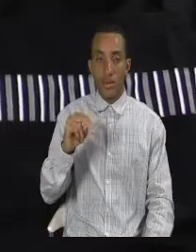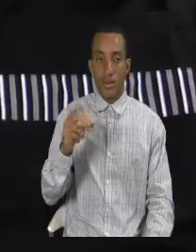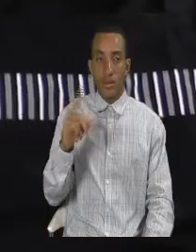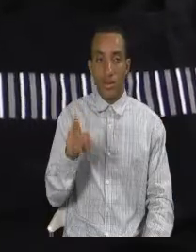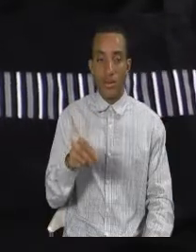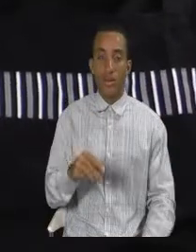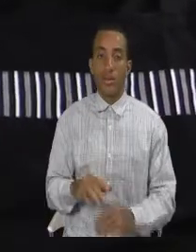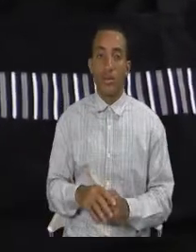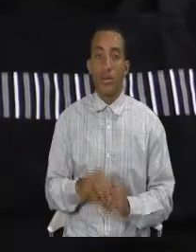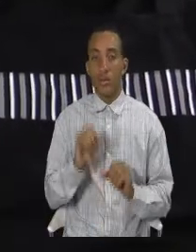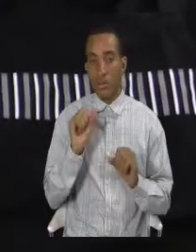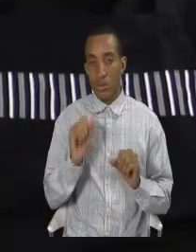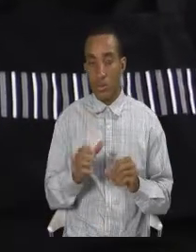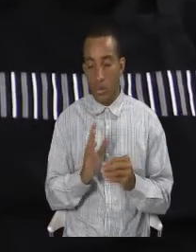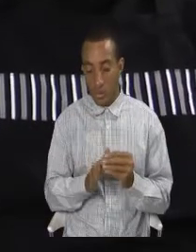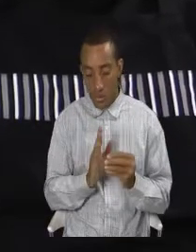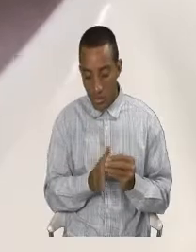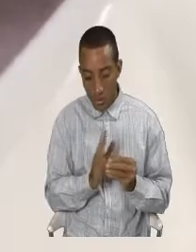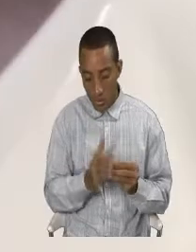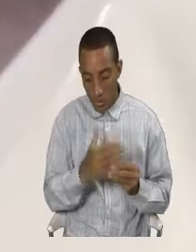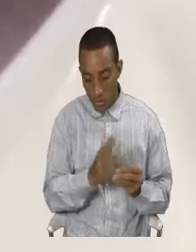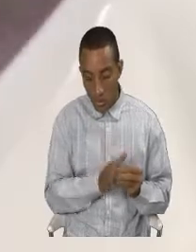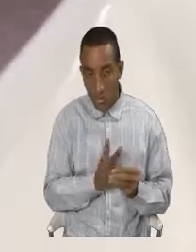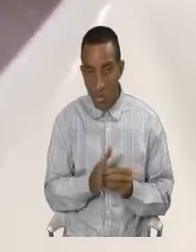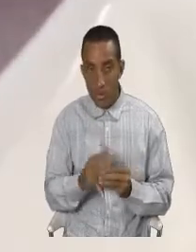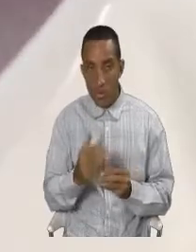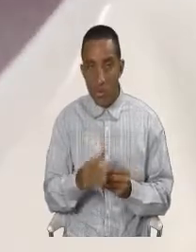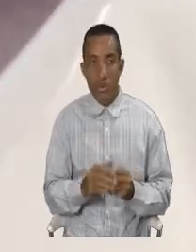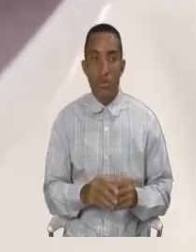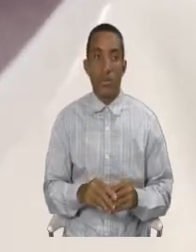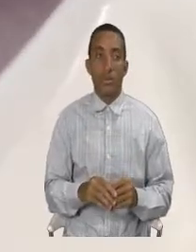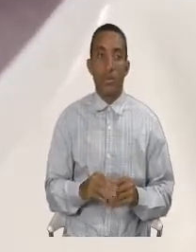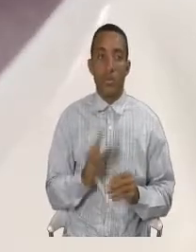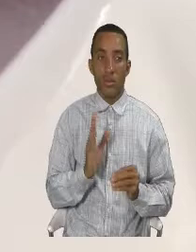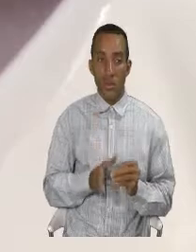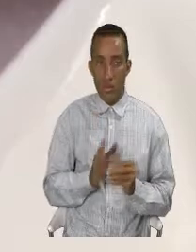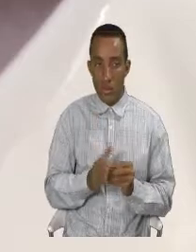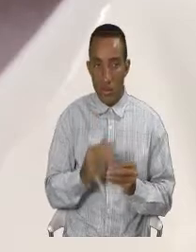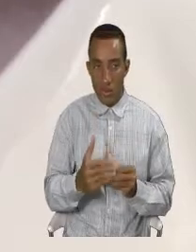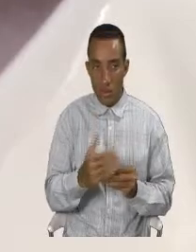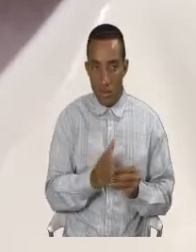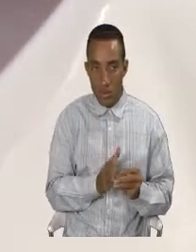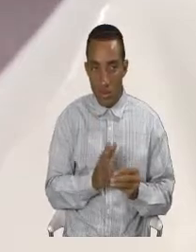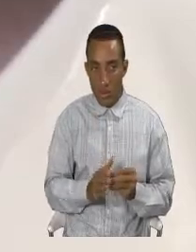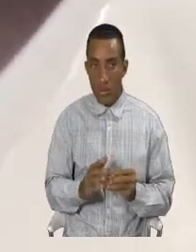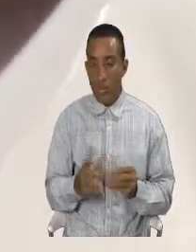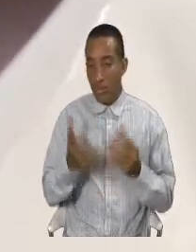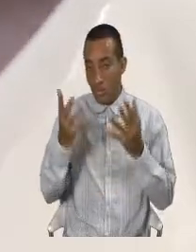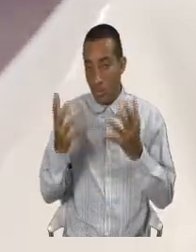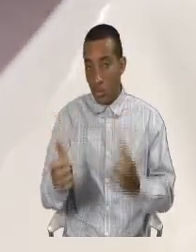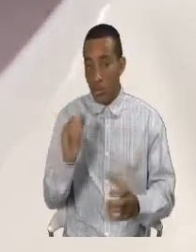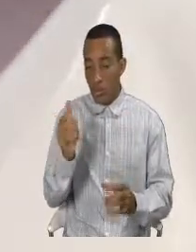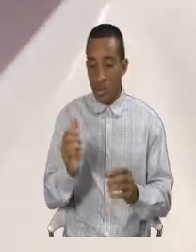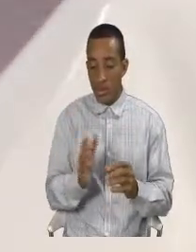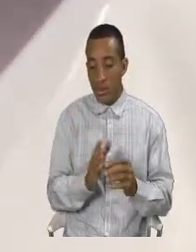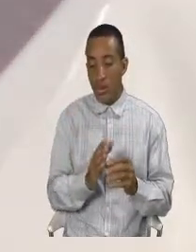los champiñones tan grandes, tan gruesos, lo pueden hacer más fino como deseen. En este caso voy a hacerlo